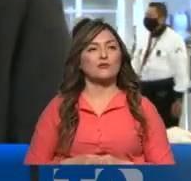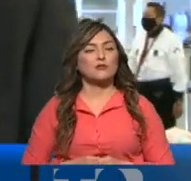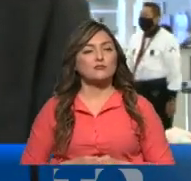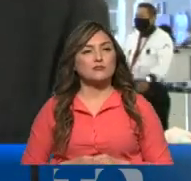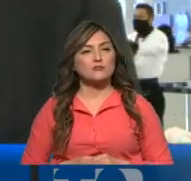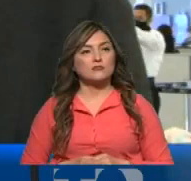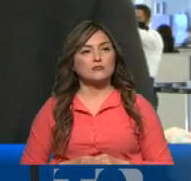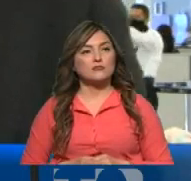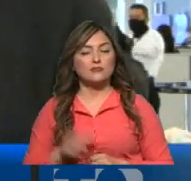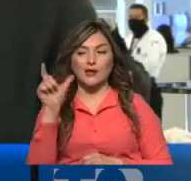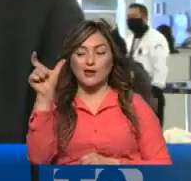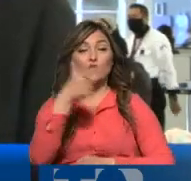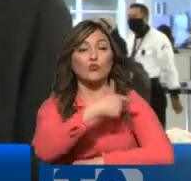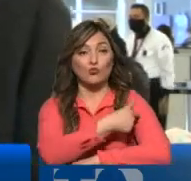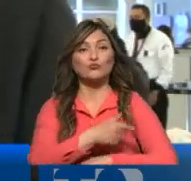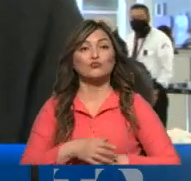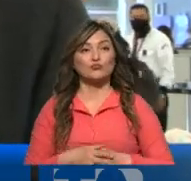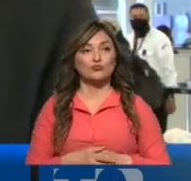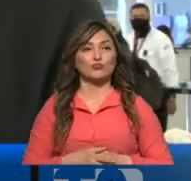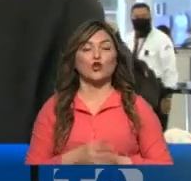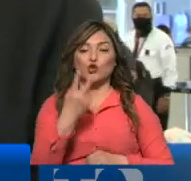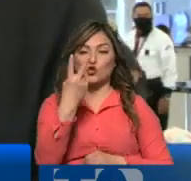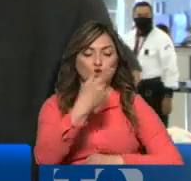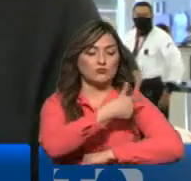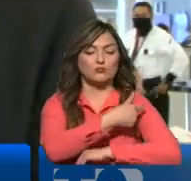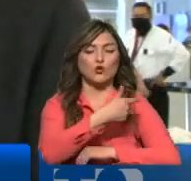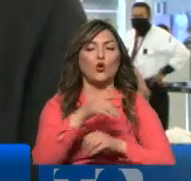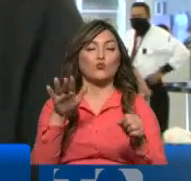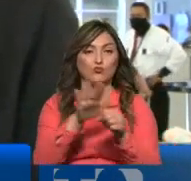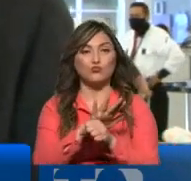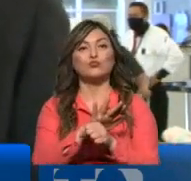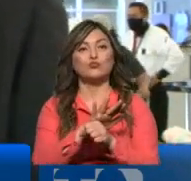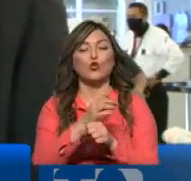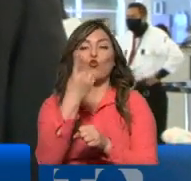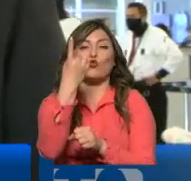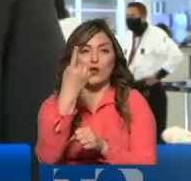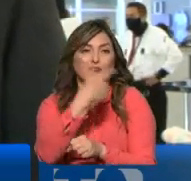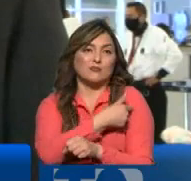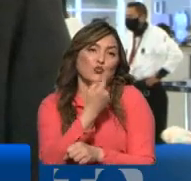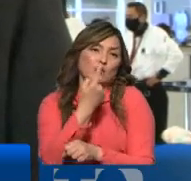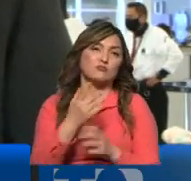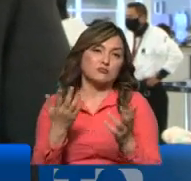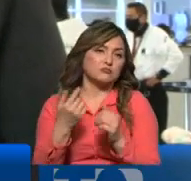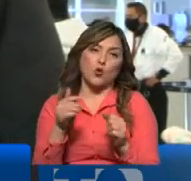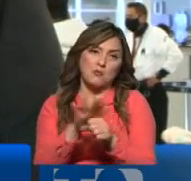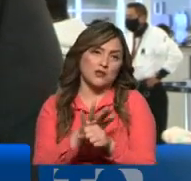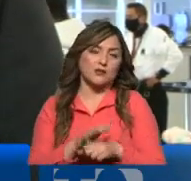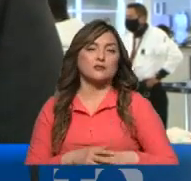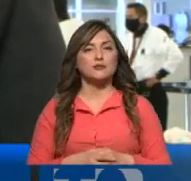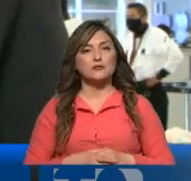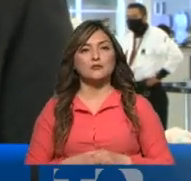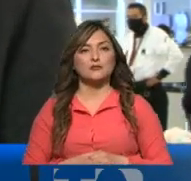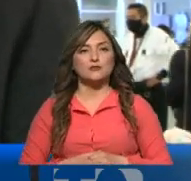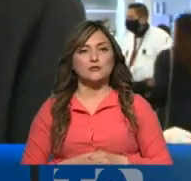ser el carnet de vacunación, siempre que consten las dos dosis o las dosis completas en el caso de las vacunas de una sola dosis, y que ya